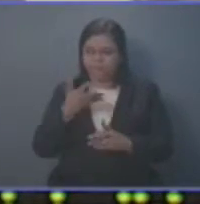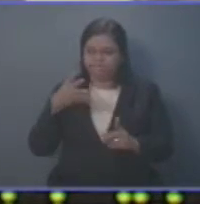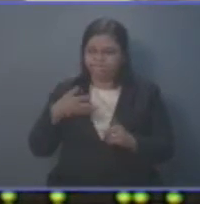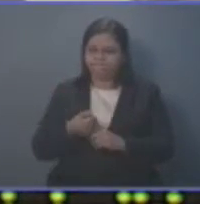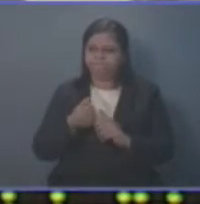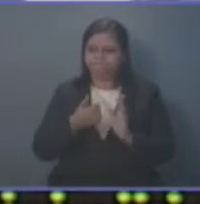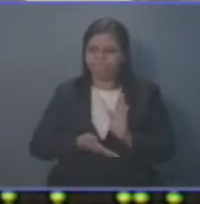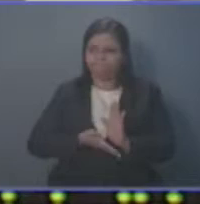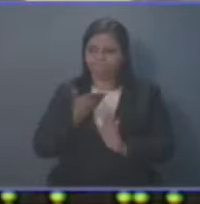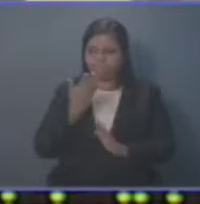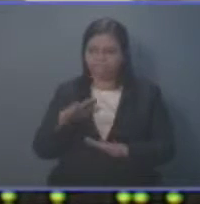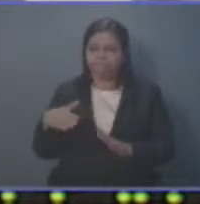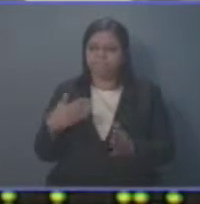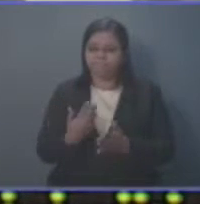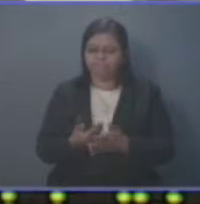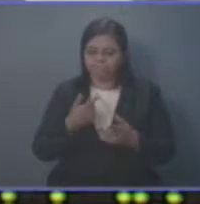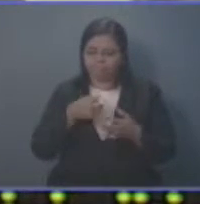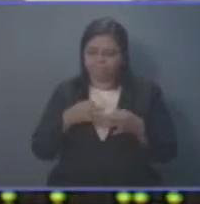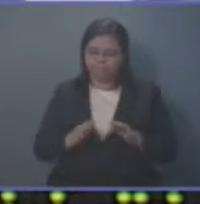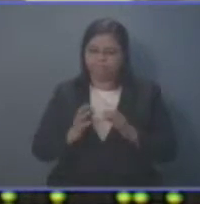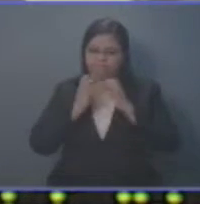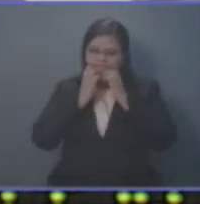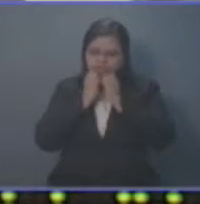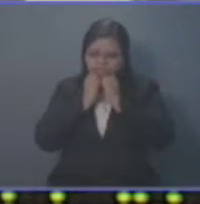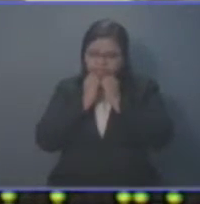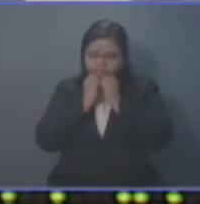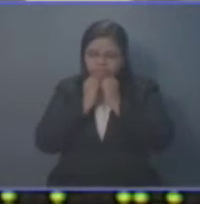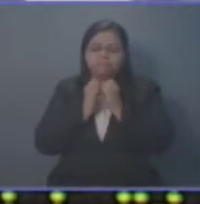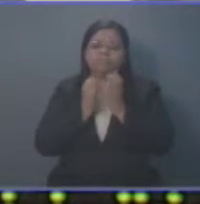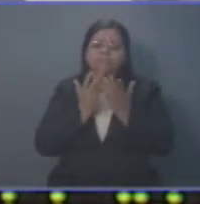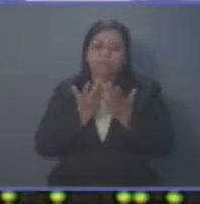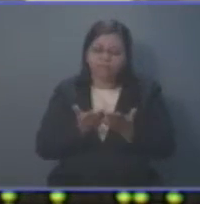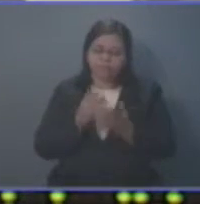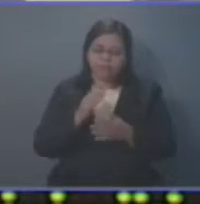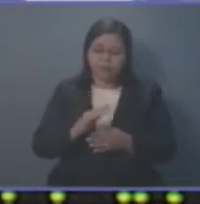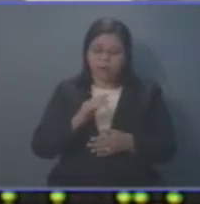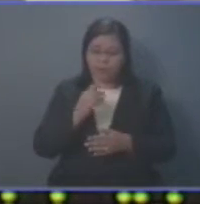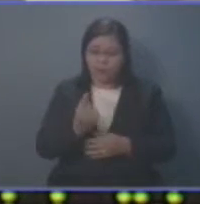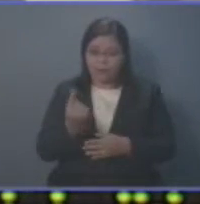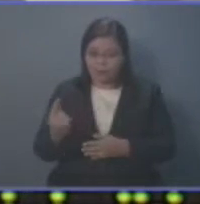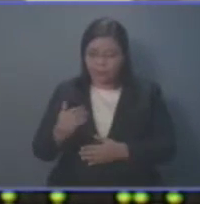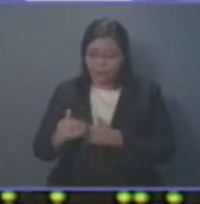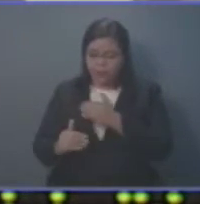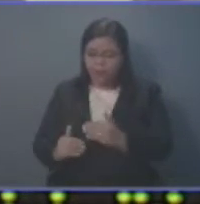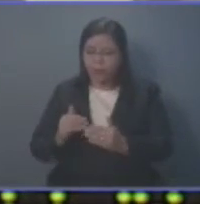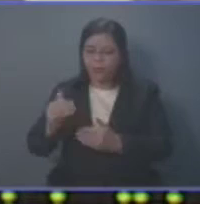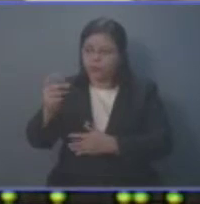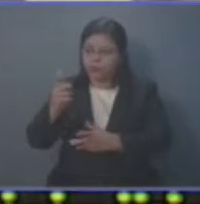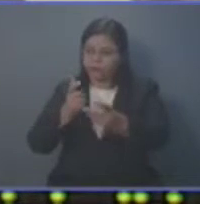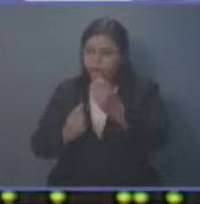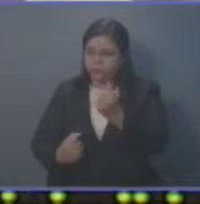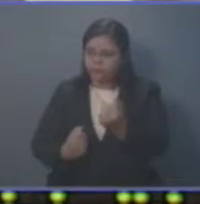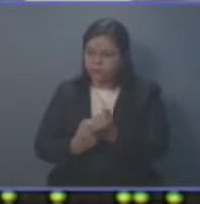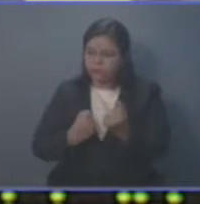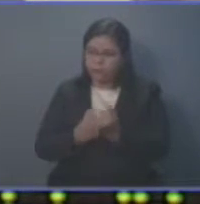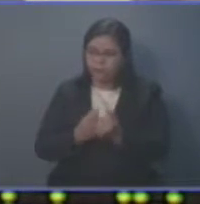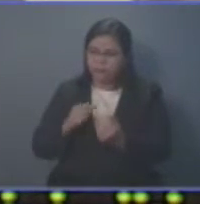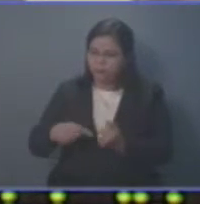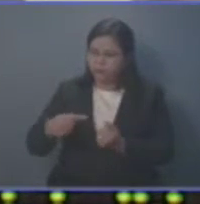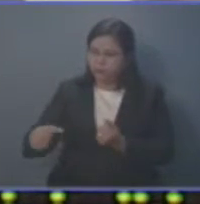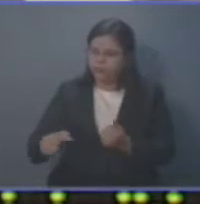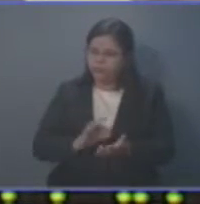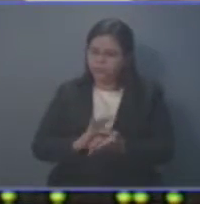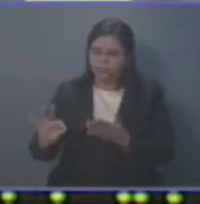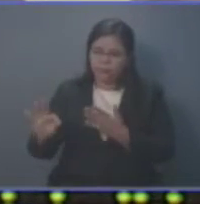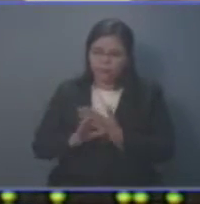desarrollo rural integral de forma sostenible y con enfoque de género para los pequeños y medianos productores del país mediante el apoyo permanente de los programas y